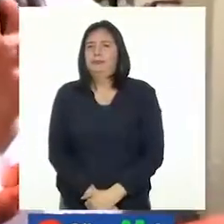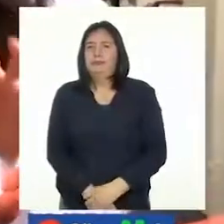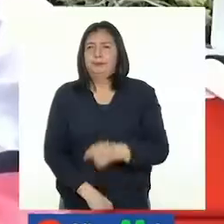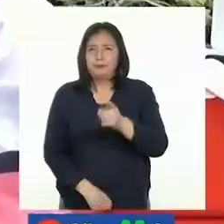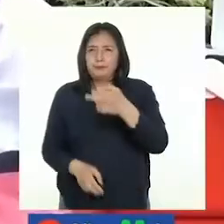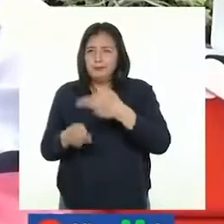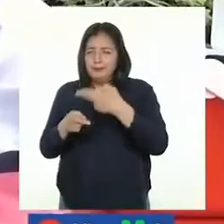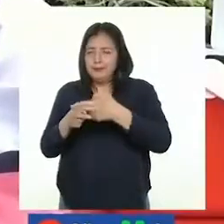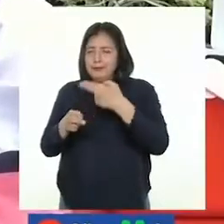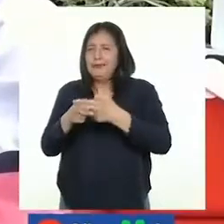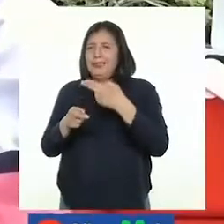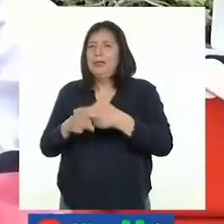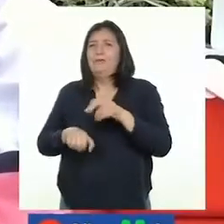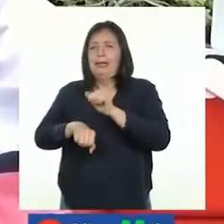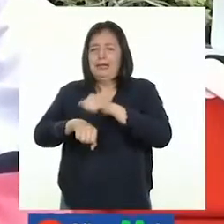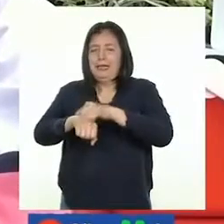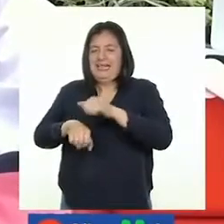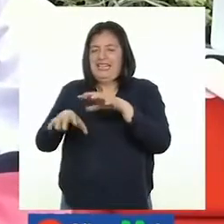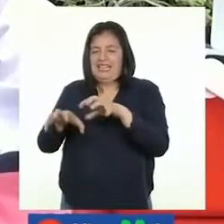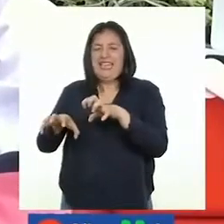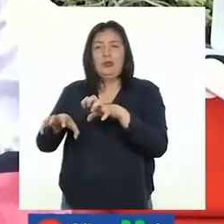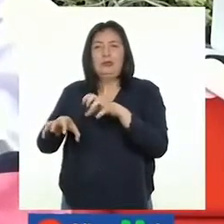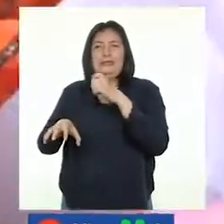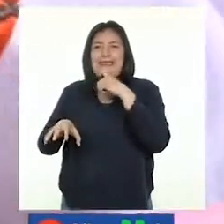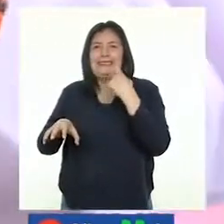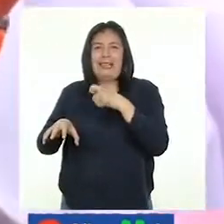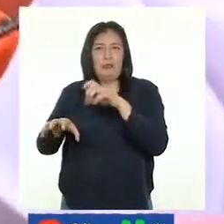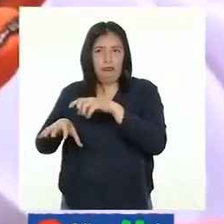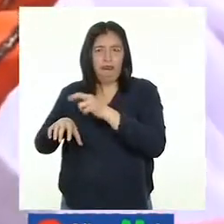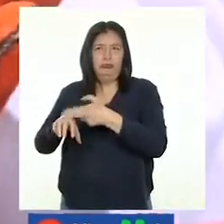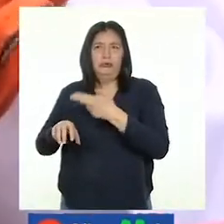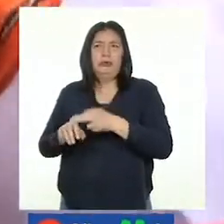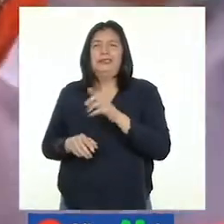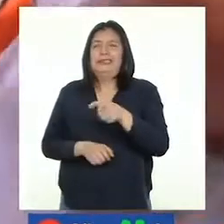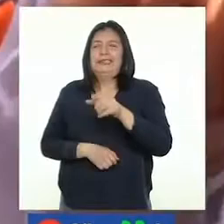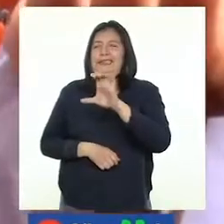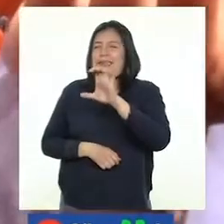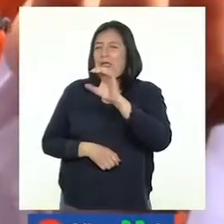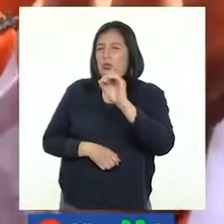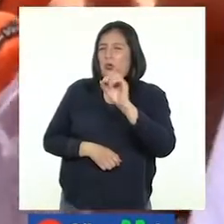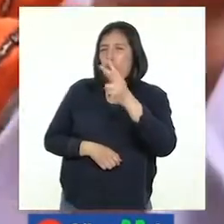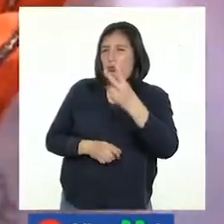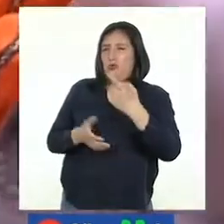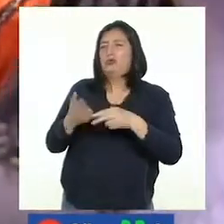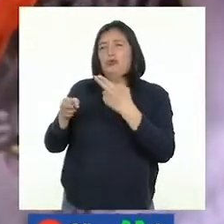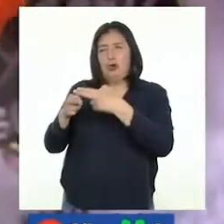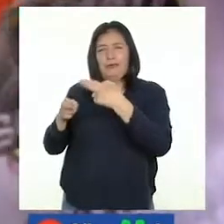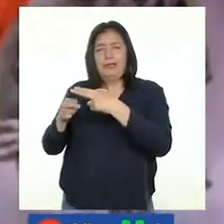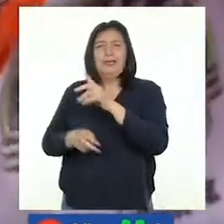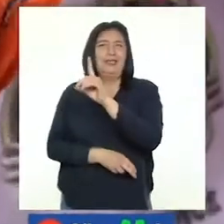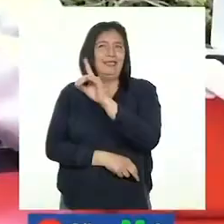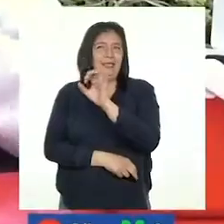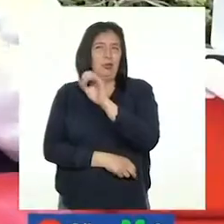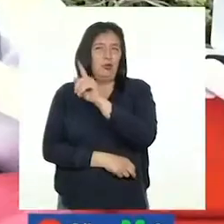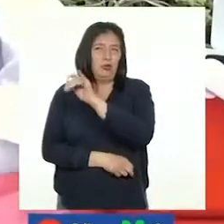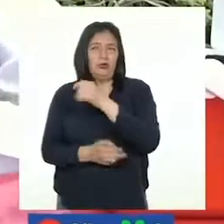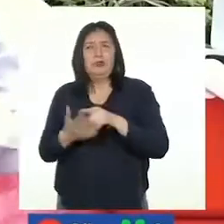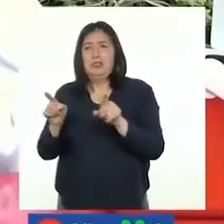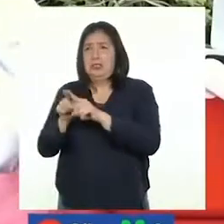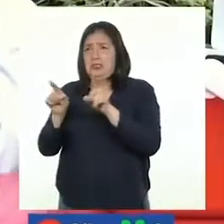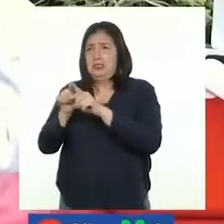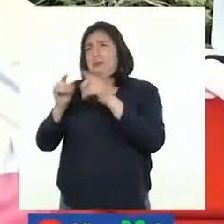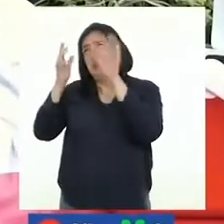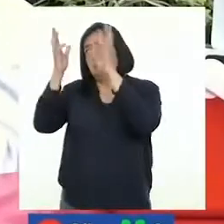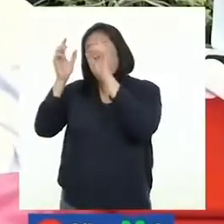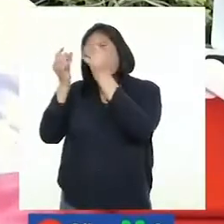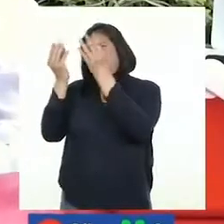Esto se llama hielo seco. Ok. El hielo seco está hecho con CO2. El CO2 es el dióxido de carbono, que también tenemos parte de CO2 en nuestra